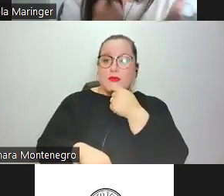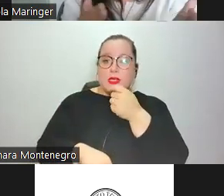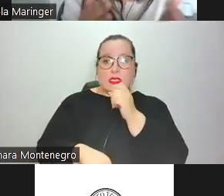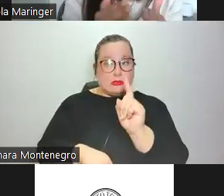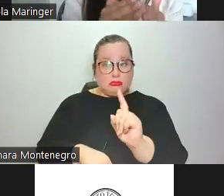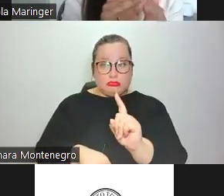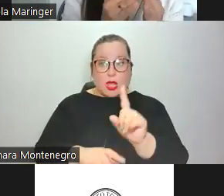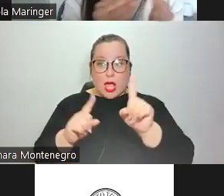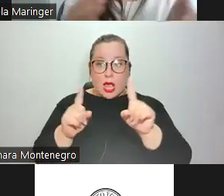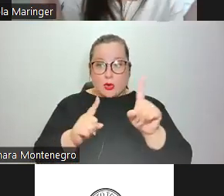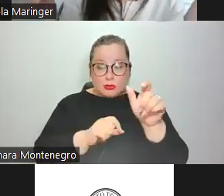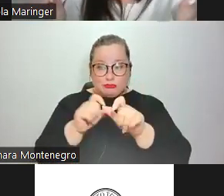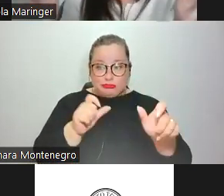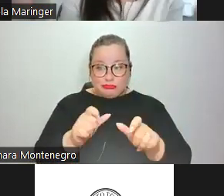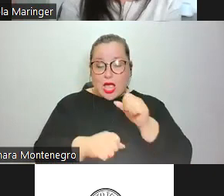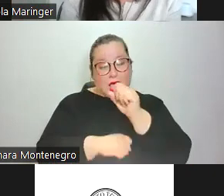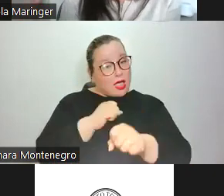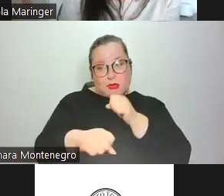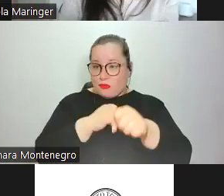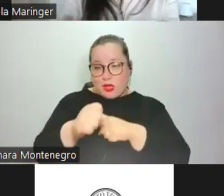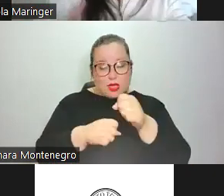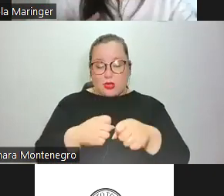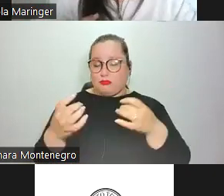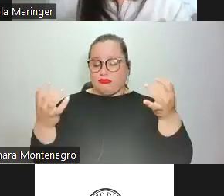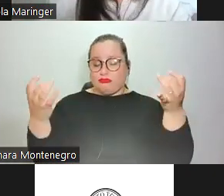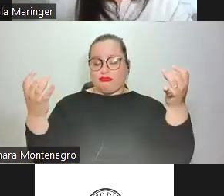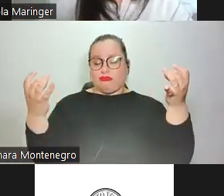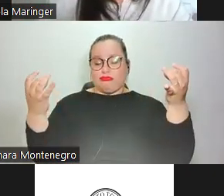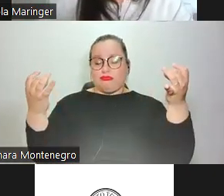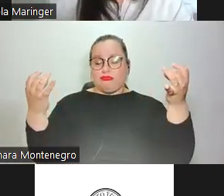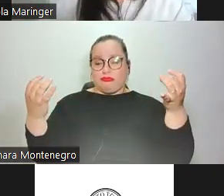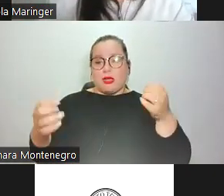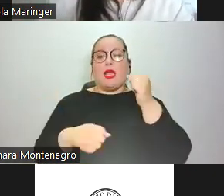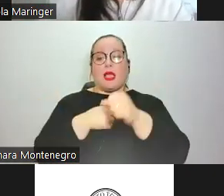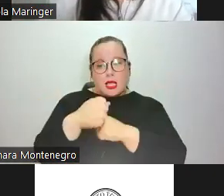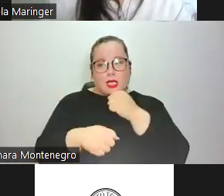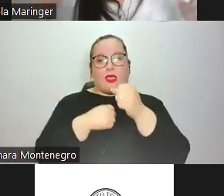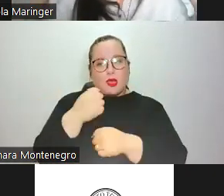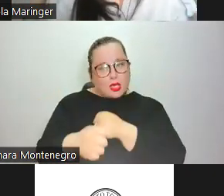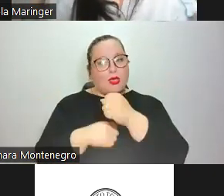hay maestros que llevan años meditando y trabajando para lograr cierto nivel